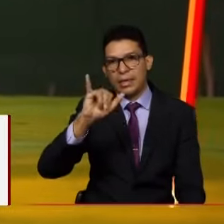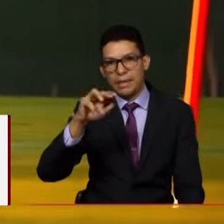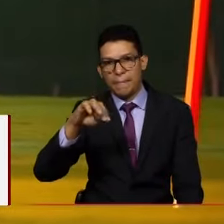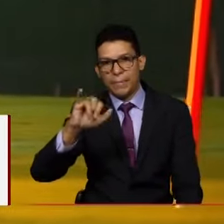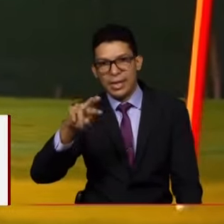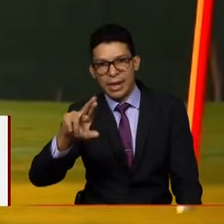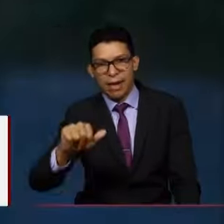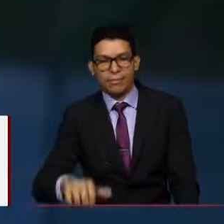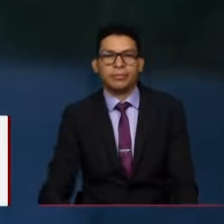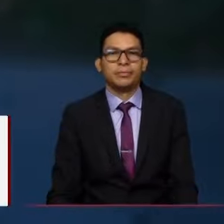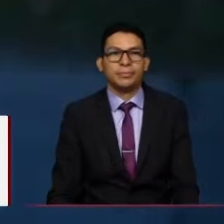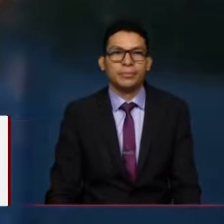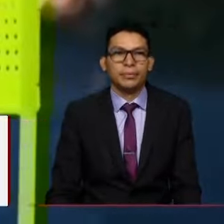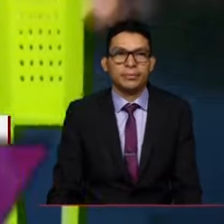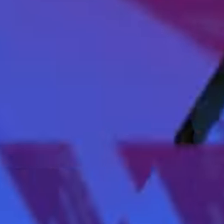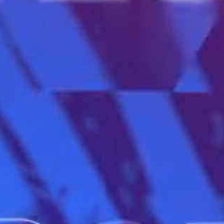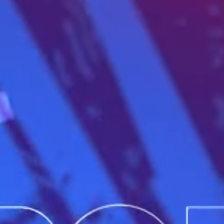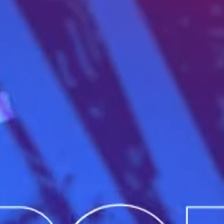González.